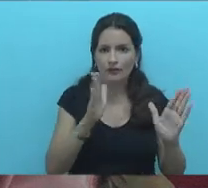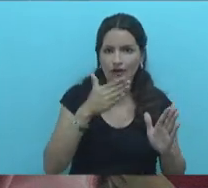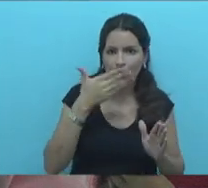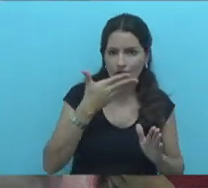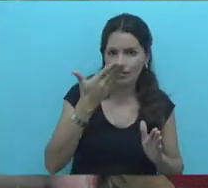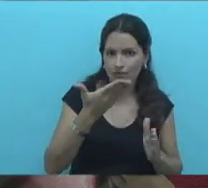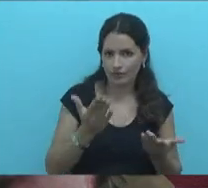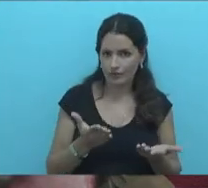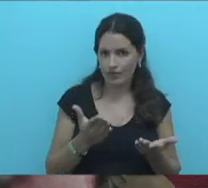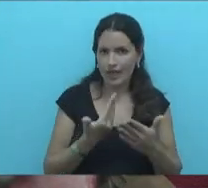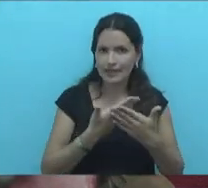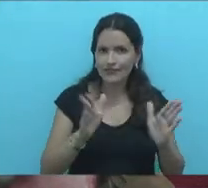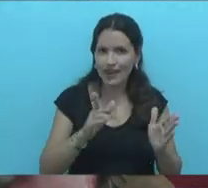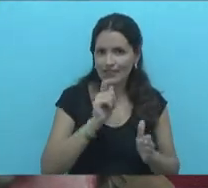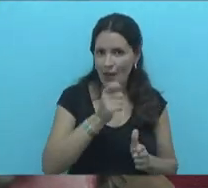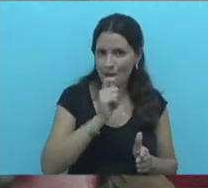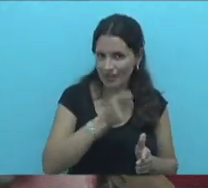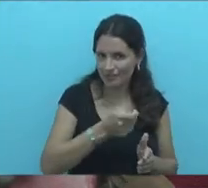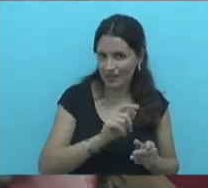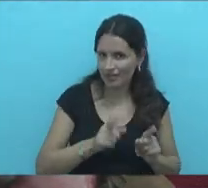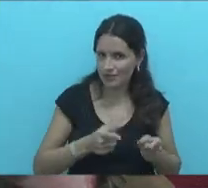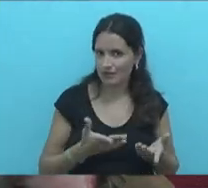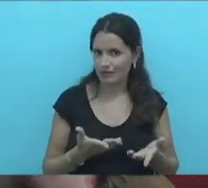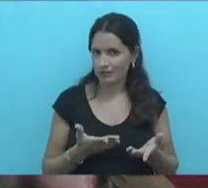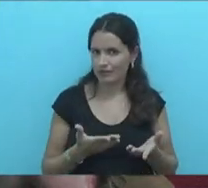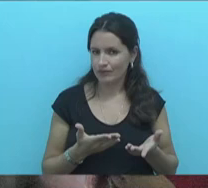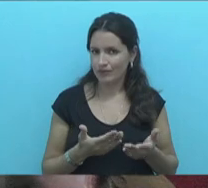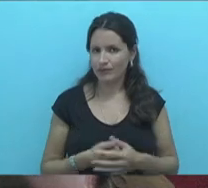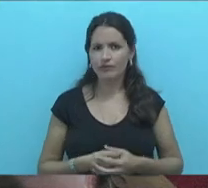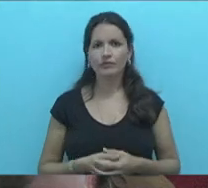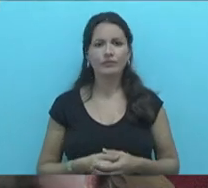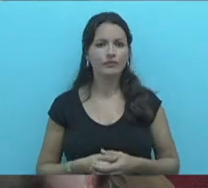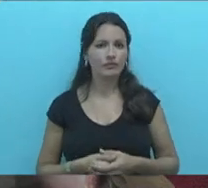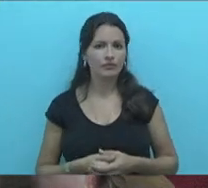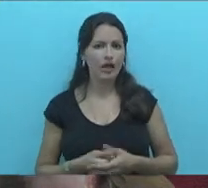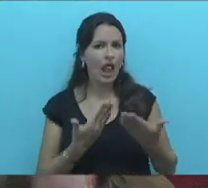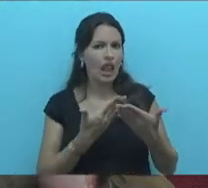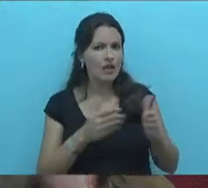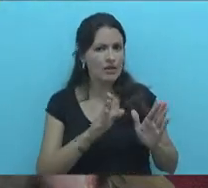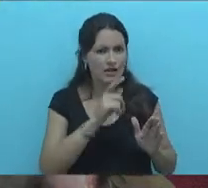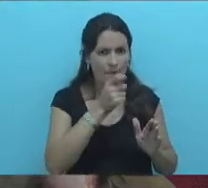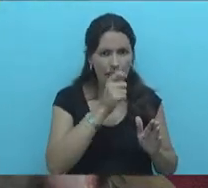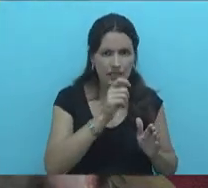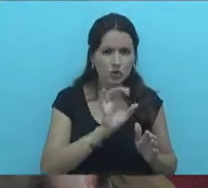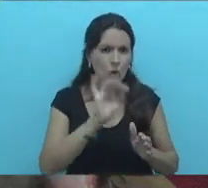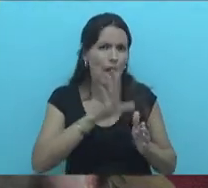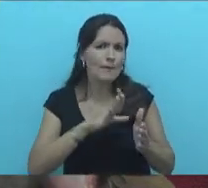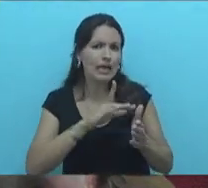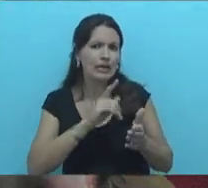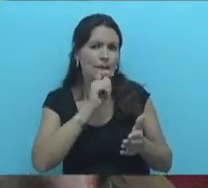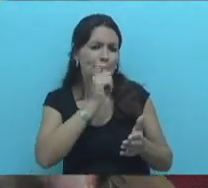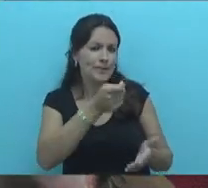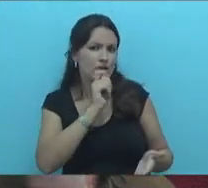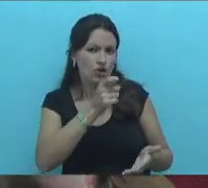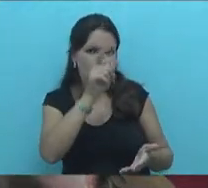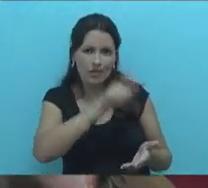prensa. Porque la libertad de prensa no es un derecho que tienen los dueños de los medios de comunicación. La libertad